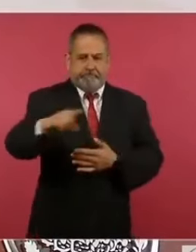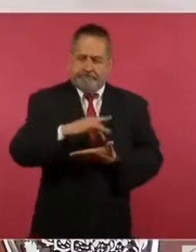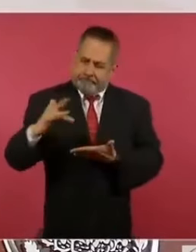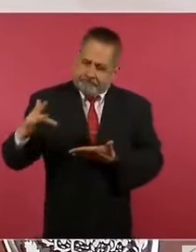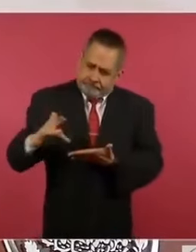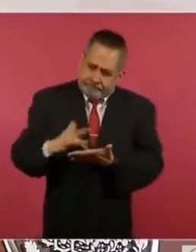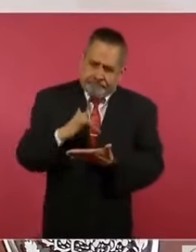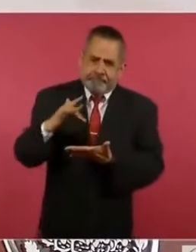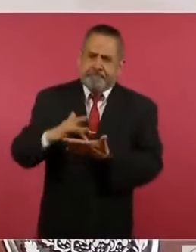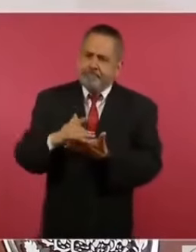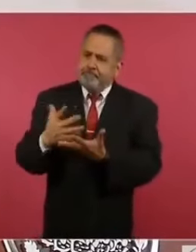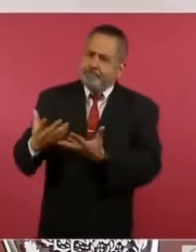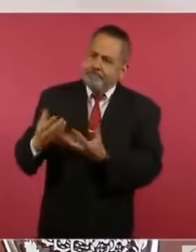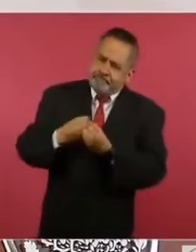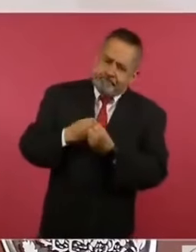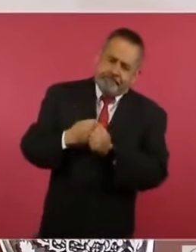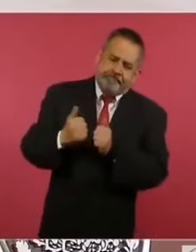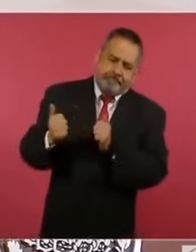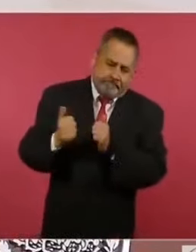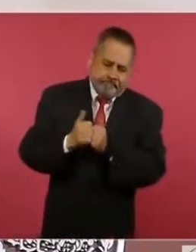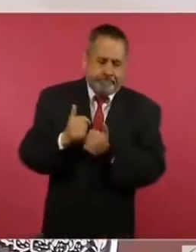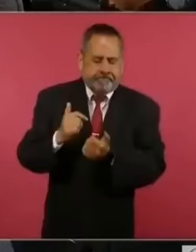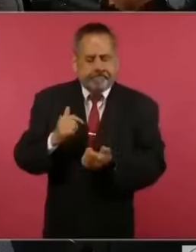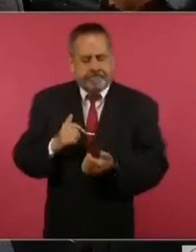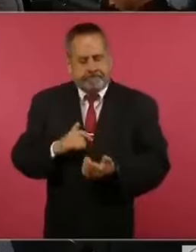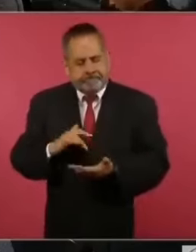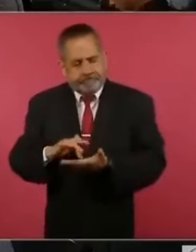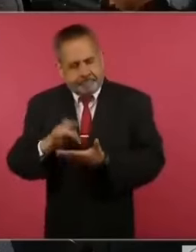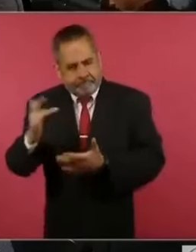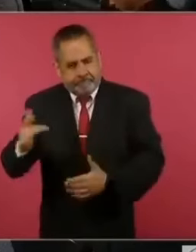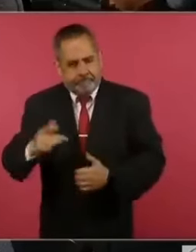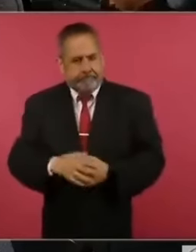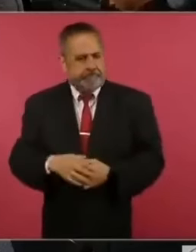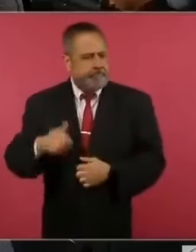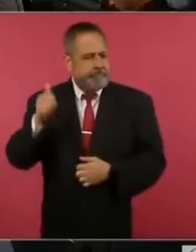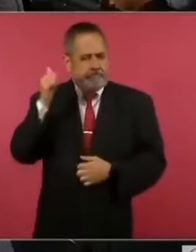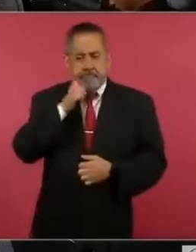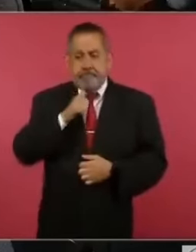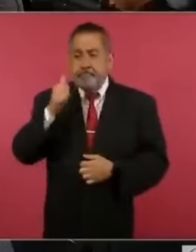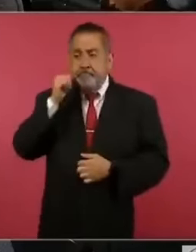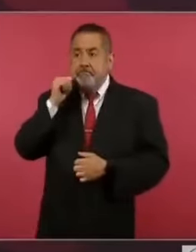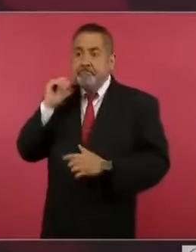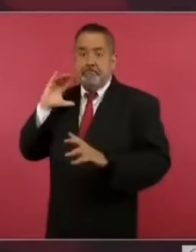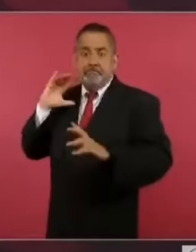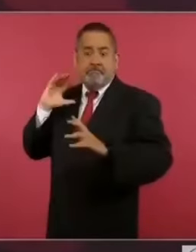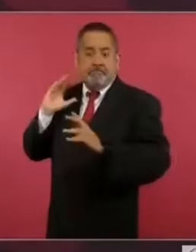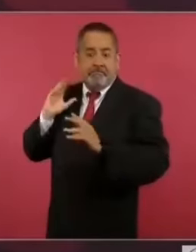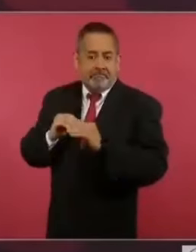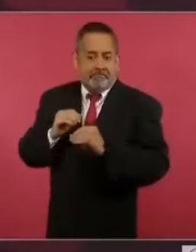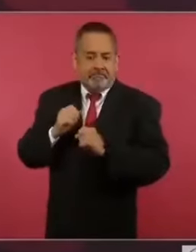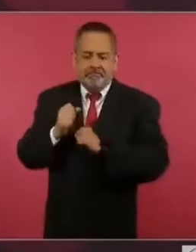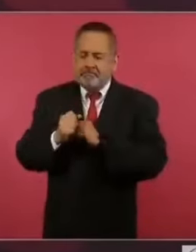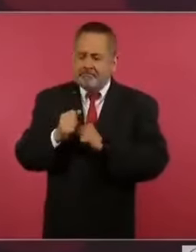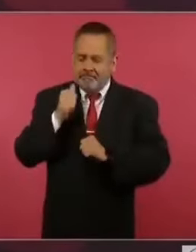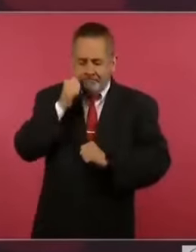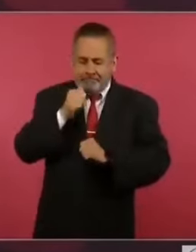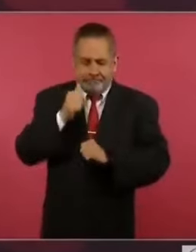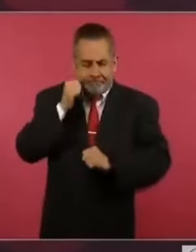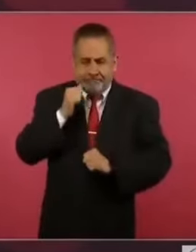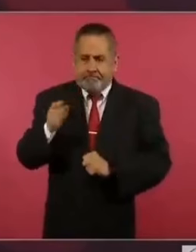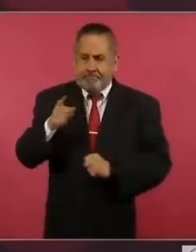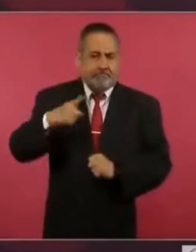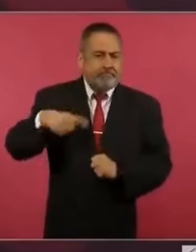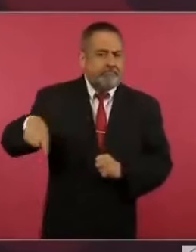enfocarse en su vida personal y dedicarse a otros proyectos el anuncio de esta gira ha generado diversas reacciones en la